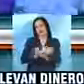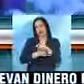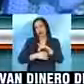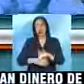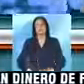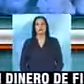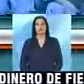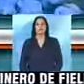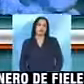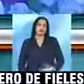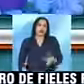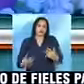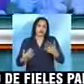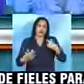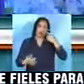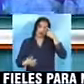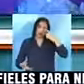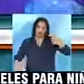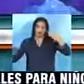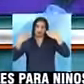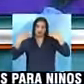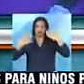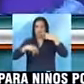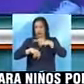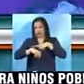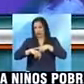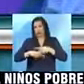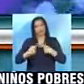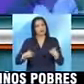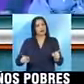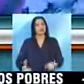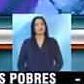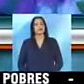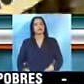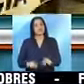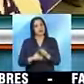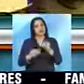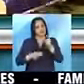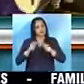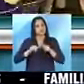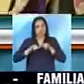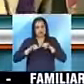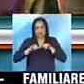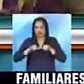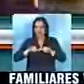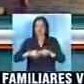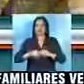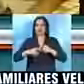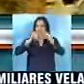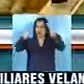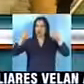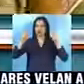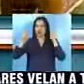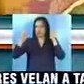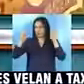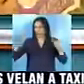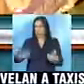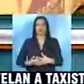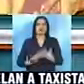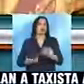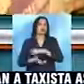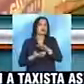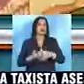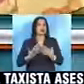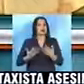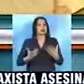Imagínense también con el intenso calor que hay a esta hora. Pero, pues, acá permanecen con sus pancartas, con todas sus